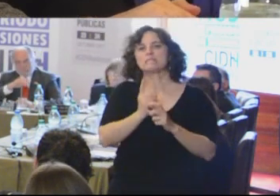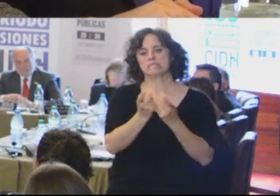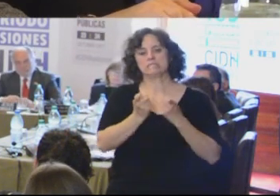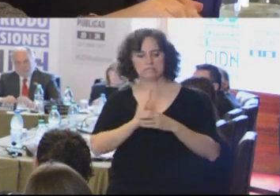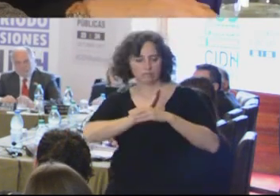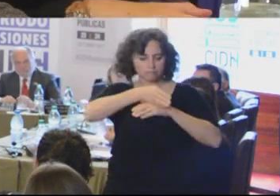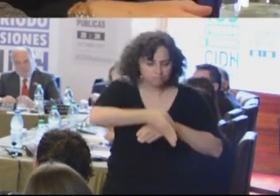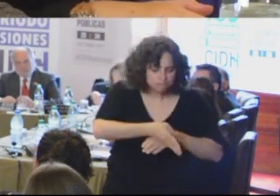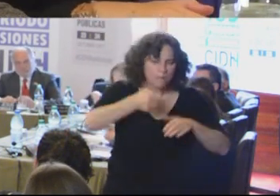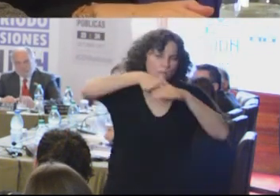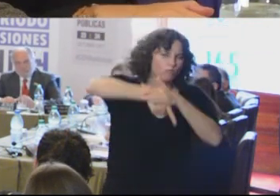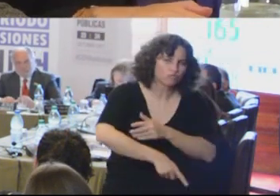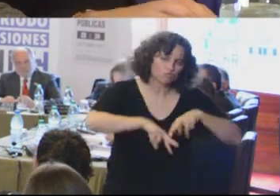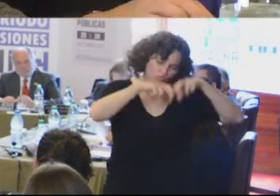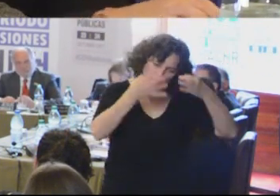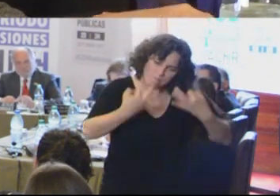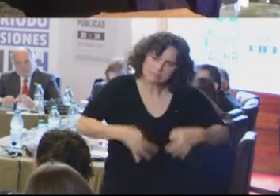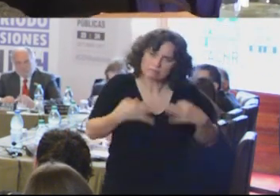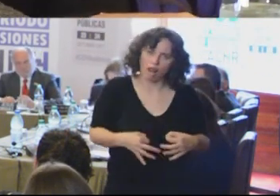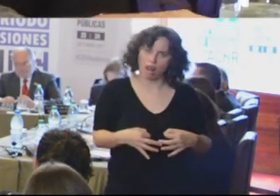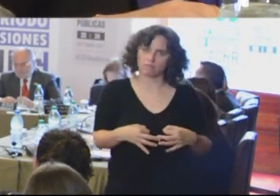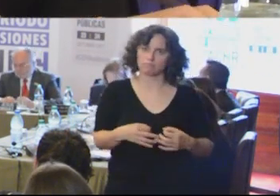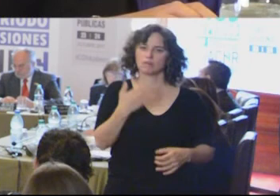abordados a profundidad y con especialidad